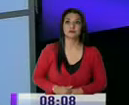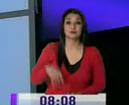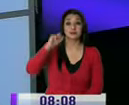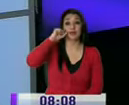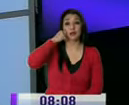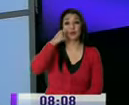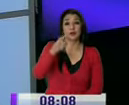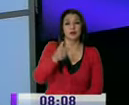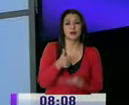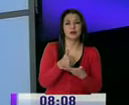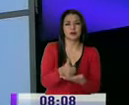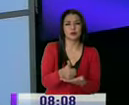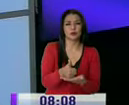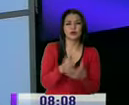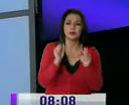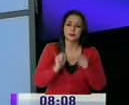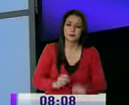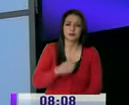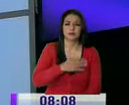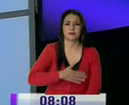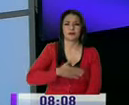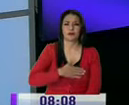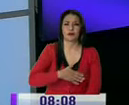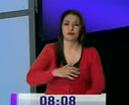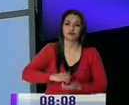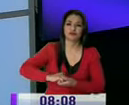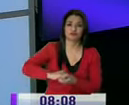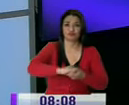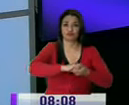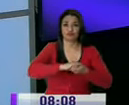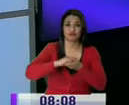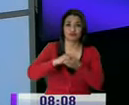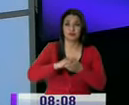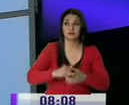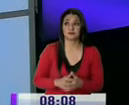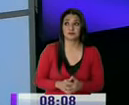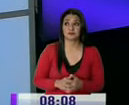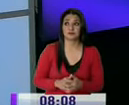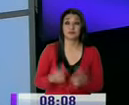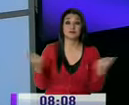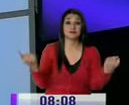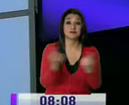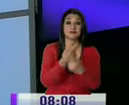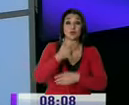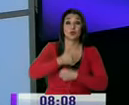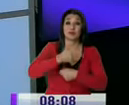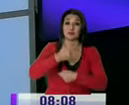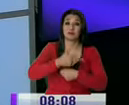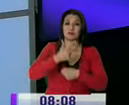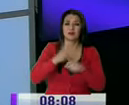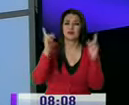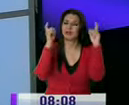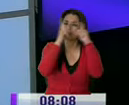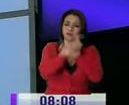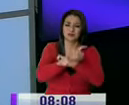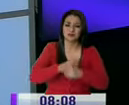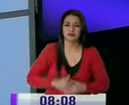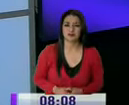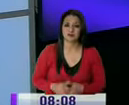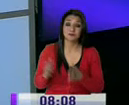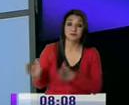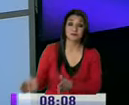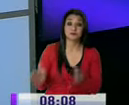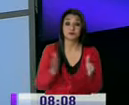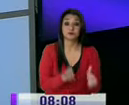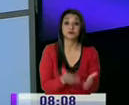No, recuerden ayudar, ser parte de la solidaridad. Miren lo que están pasando nuestros hermanos de Guatemala. Terrible esto con el volcán de fuego. Vamos ahora